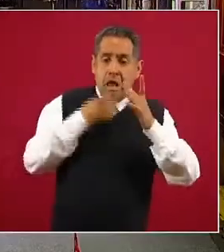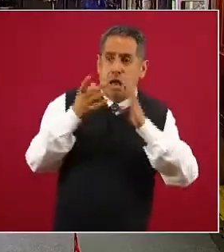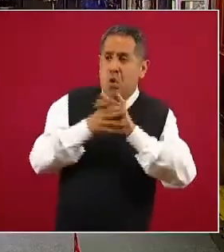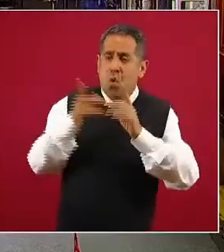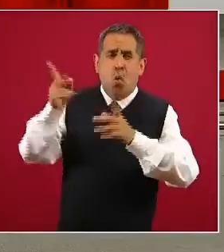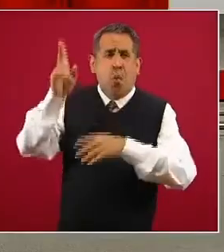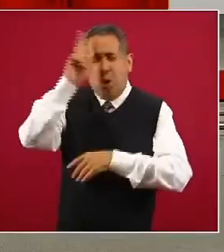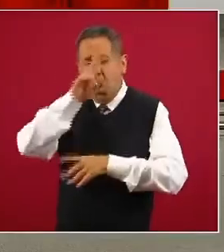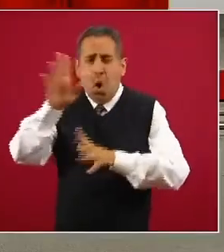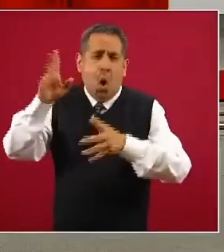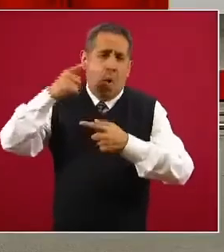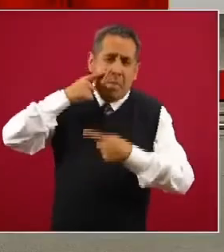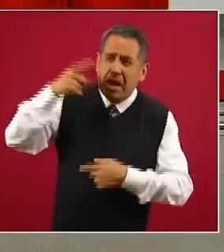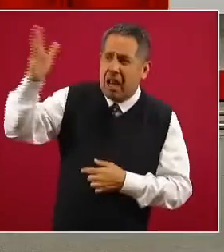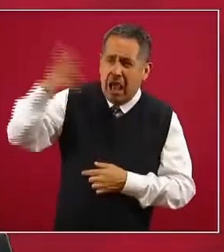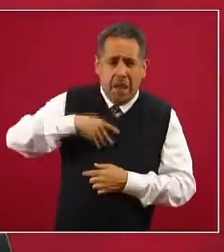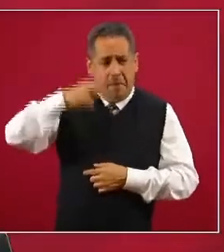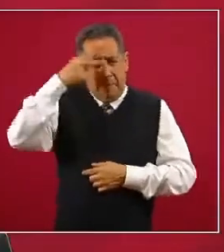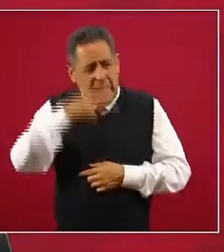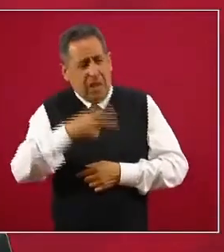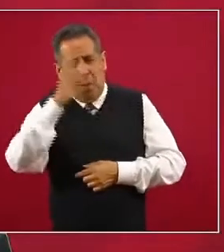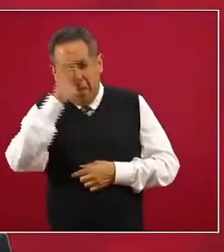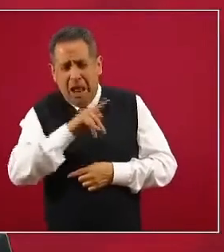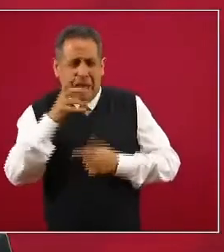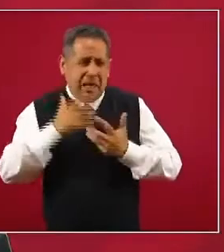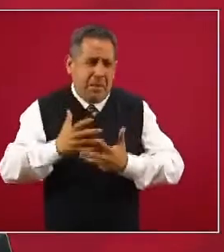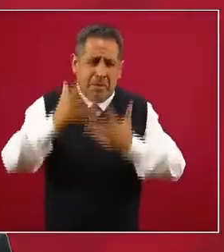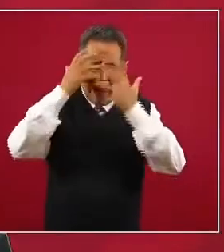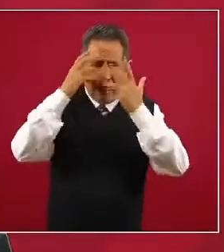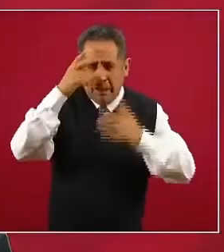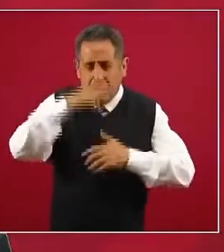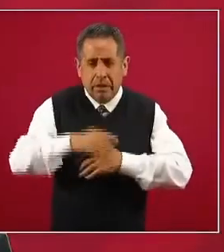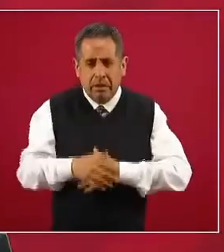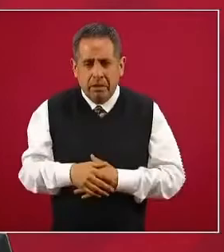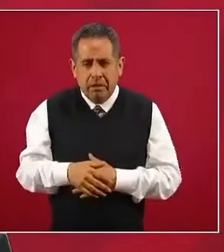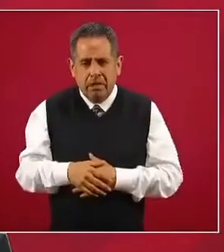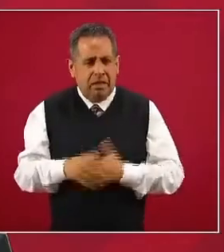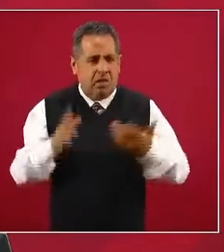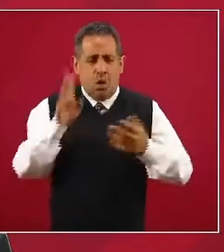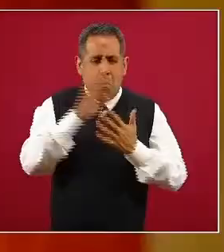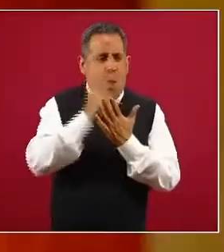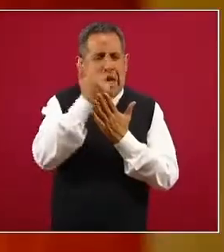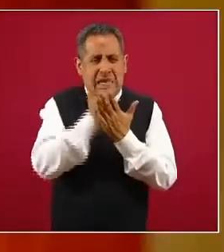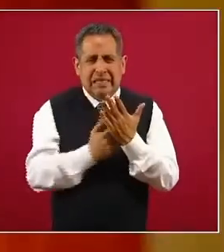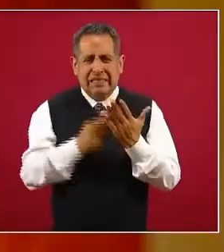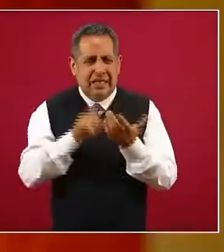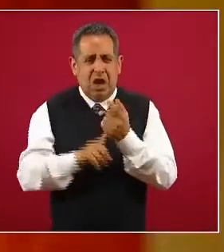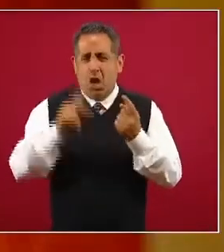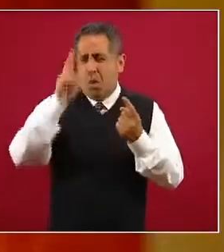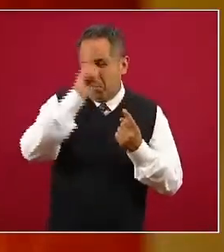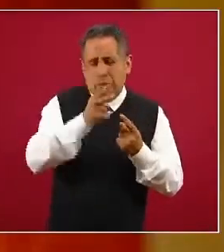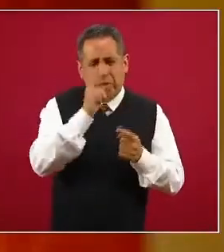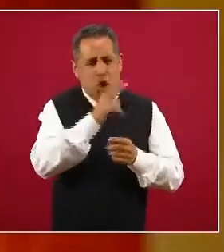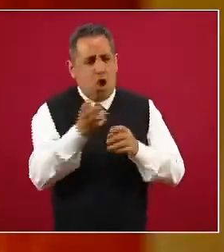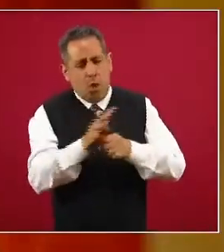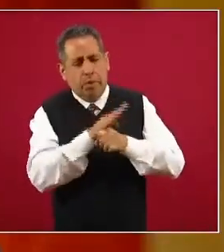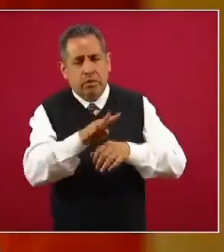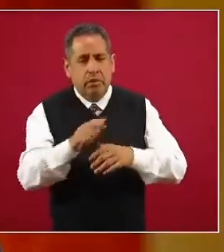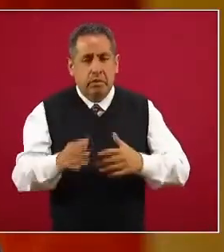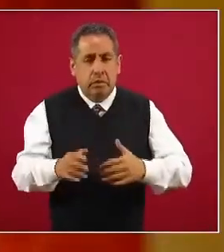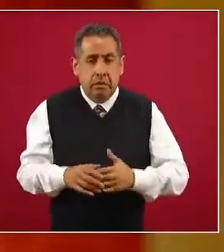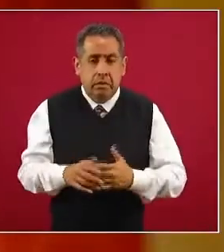algo catastrófico, terrible. ¿Cómo es posible? ¡Qué vergüenza que México entre en una lista de restricción respecto a